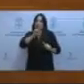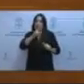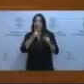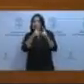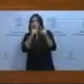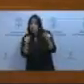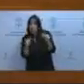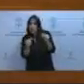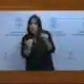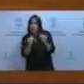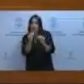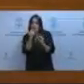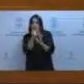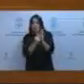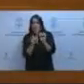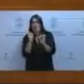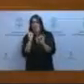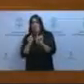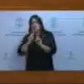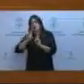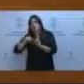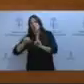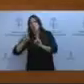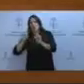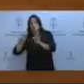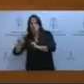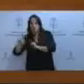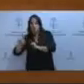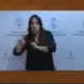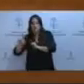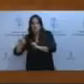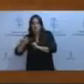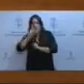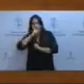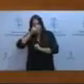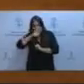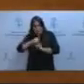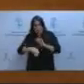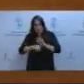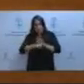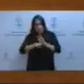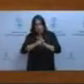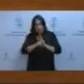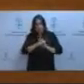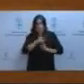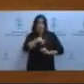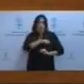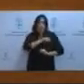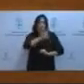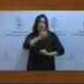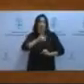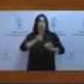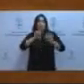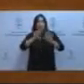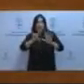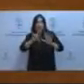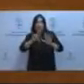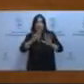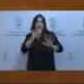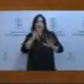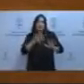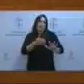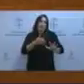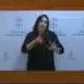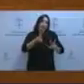aquí ya llegamos al peor dato del país, el 2,1. Y este año seguimos la evolución positiva de España, va al 5,6. Ya, si a alguno le sirve de consuelo, este año no